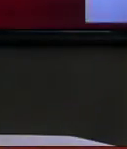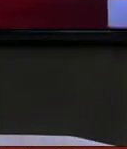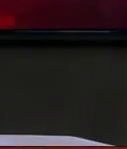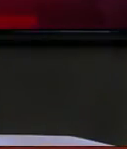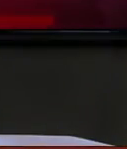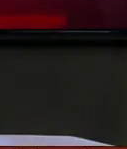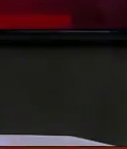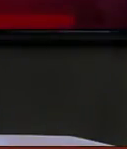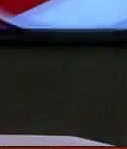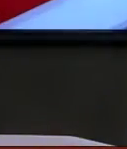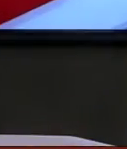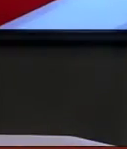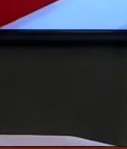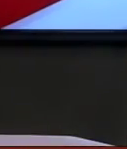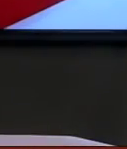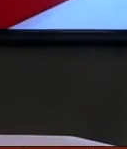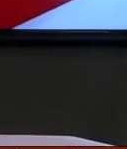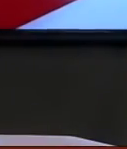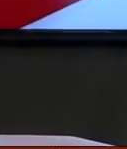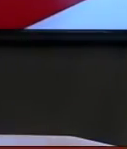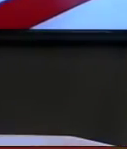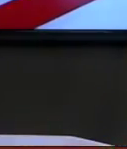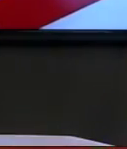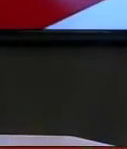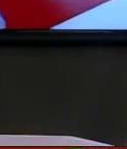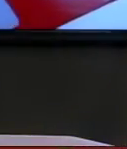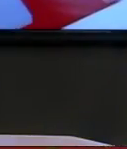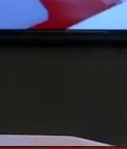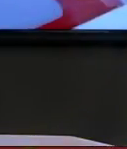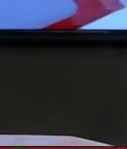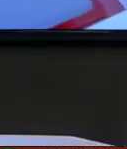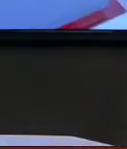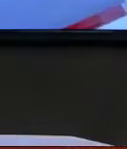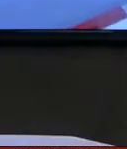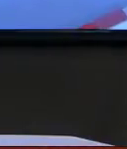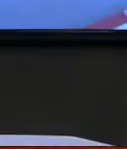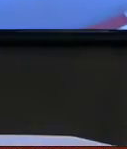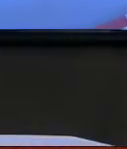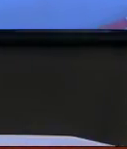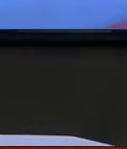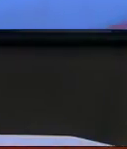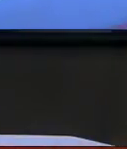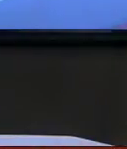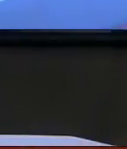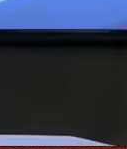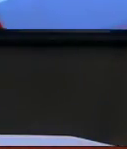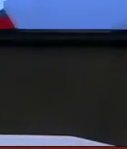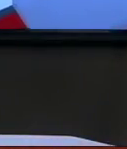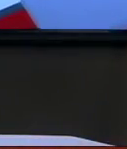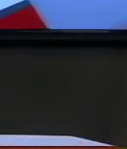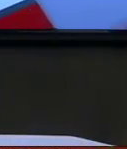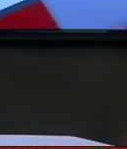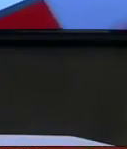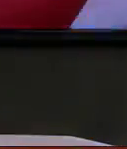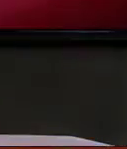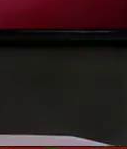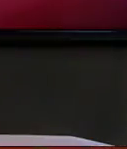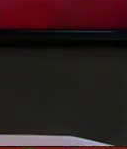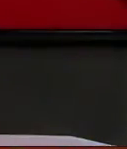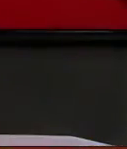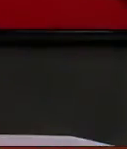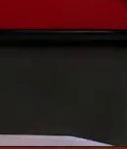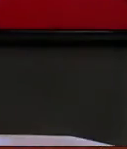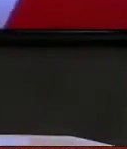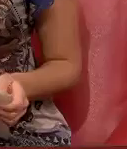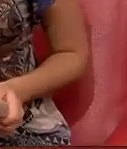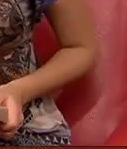¿Qué es lo que está sucediendo en ese universo paralelo al nuestro, que son las redes? Bueno, pues Ana Cristina Olvera nos tiene los detalles. Muy buenos días,